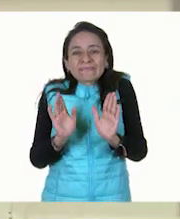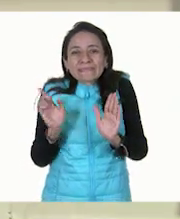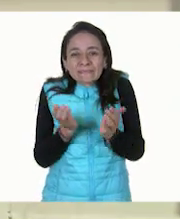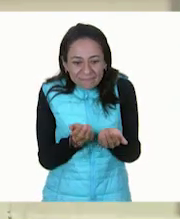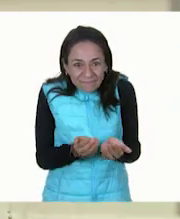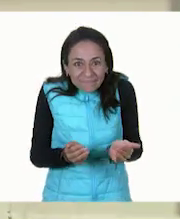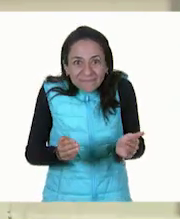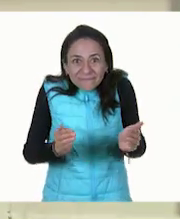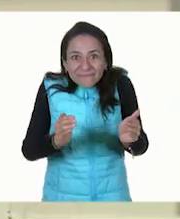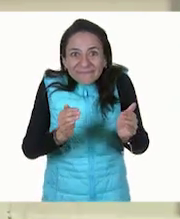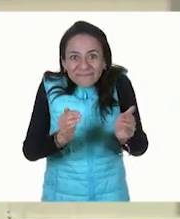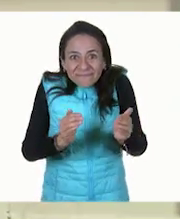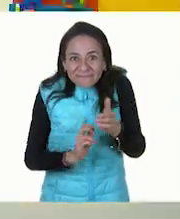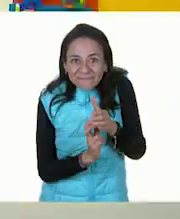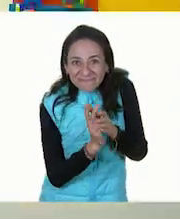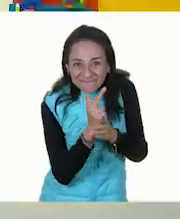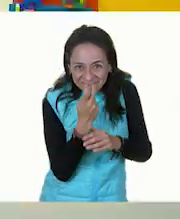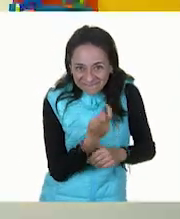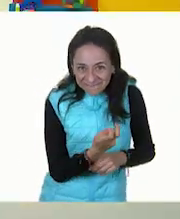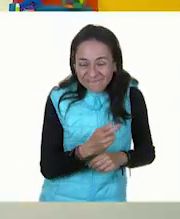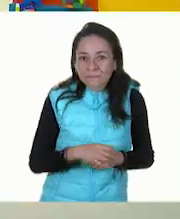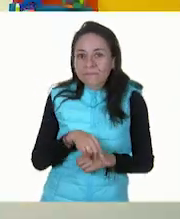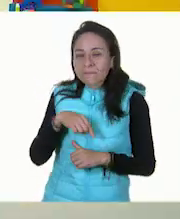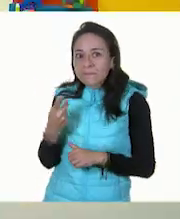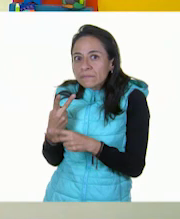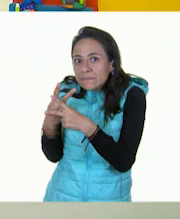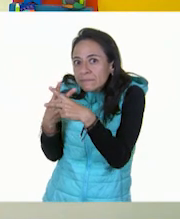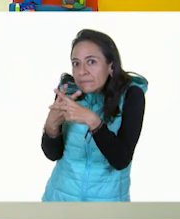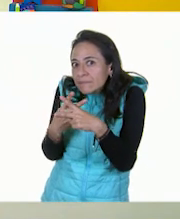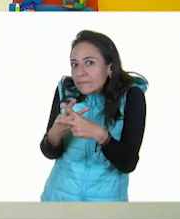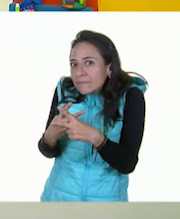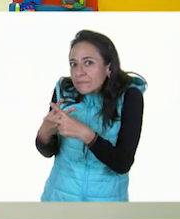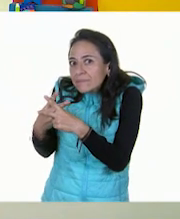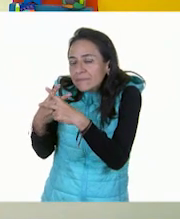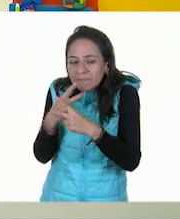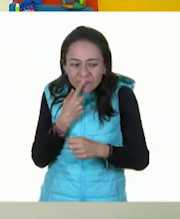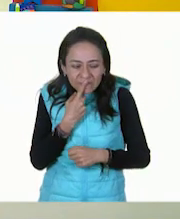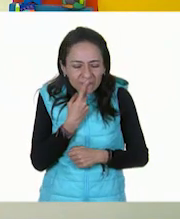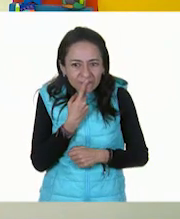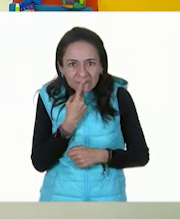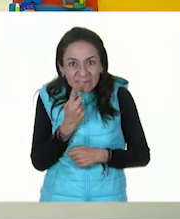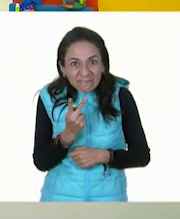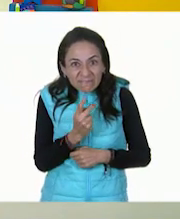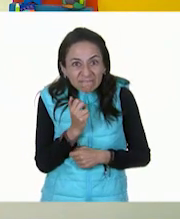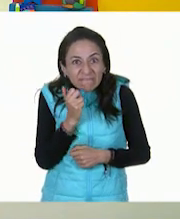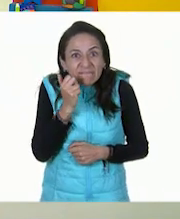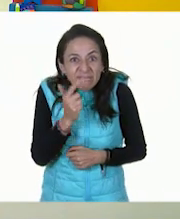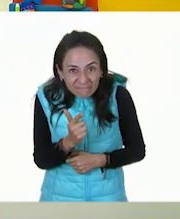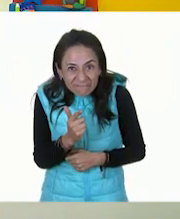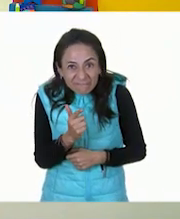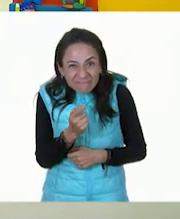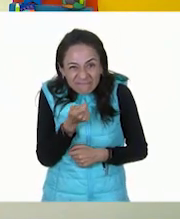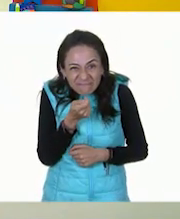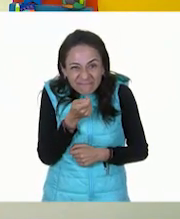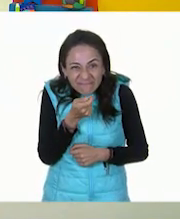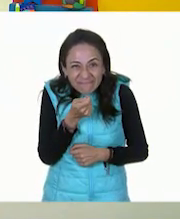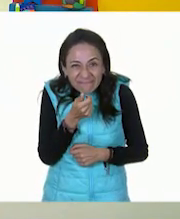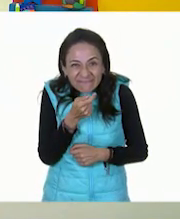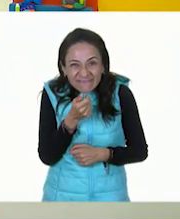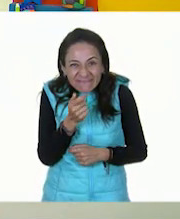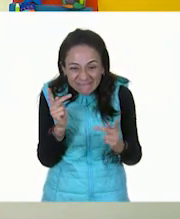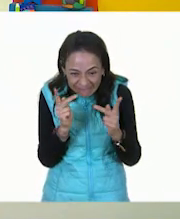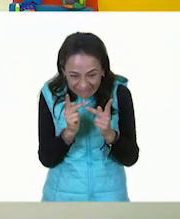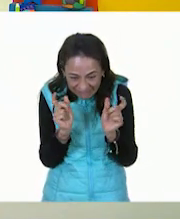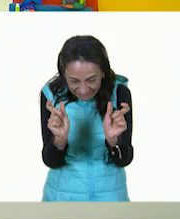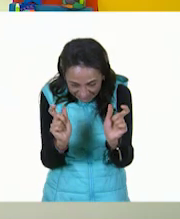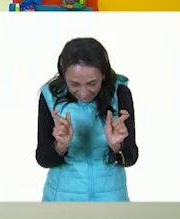maceta y estrella. A ver. ¿Hago mis rimas? ¿Sí? ¡Ay! En casa, ayúdenme.